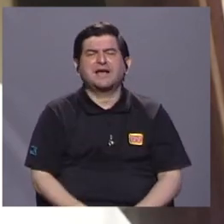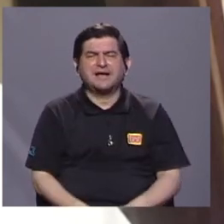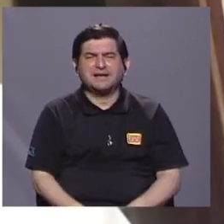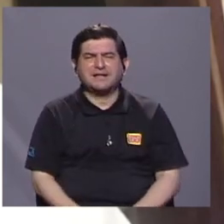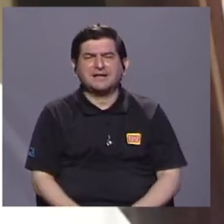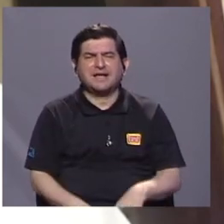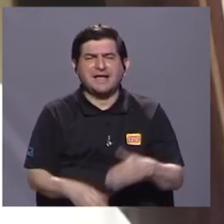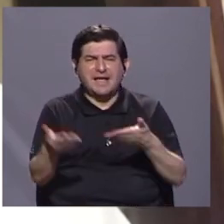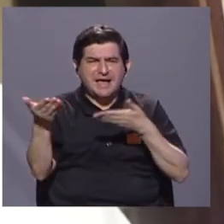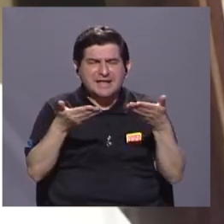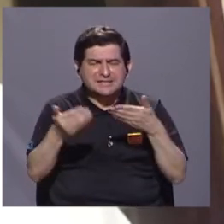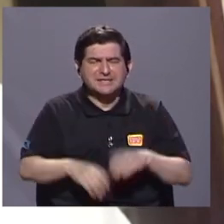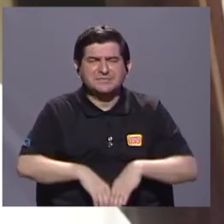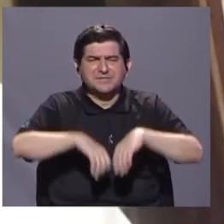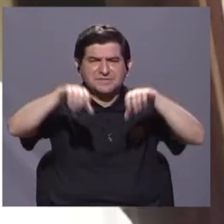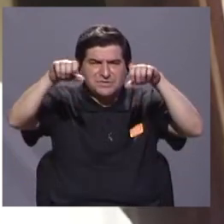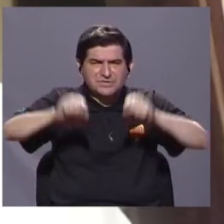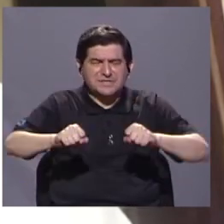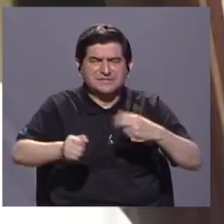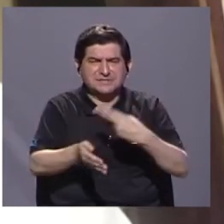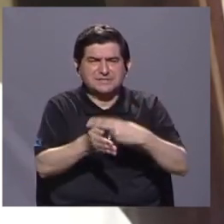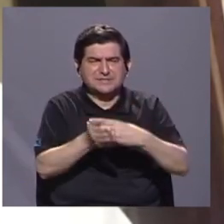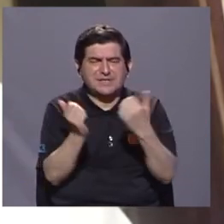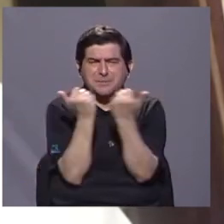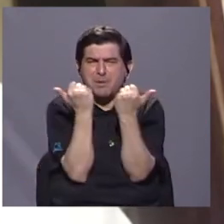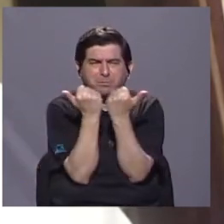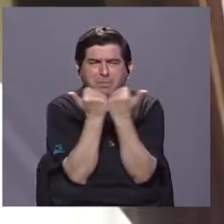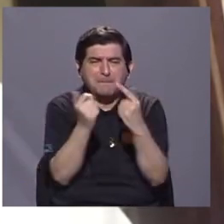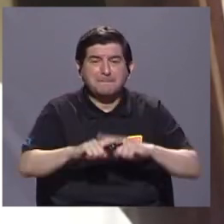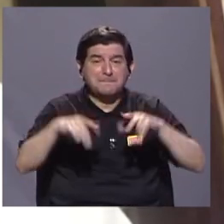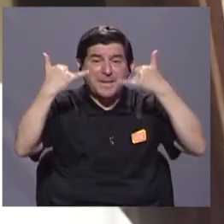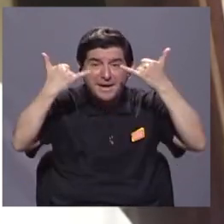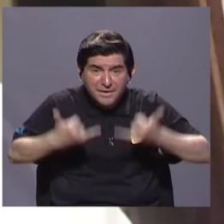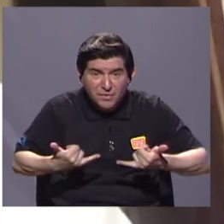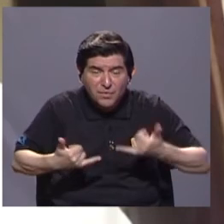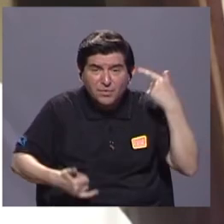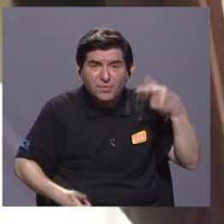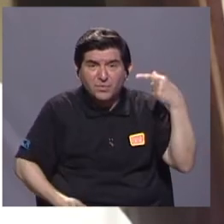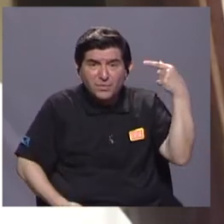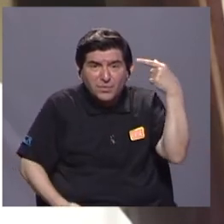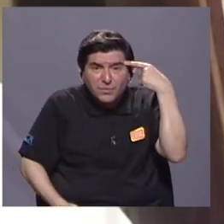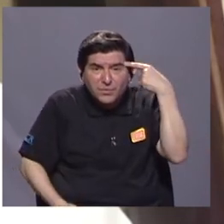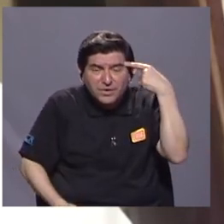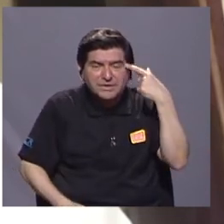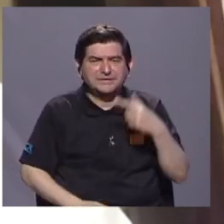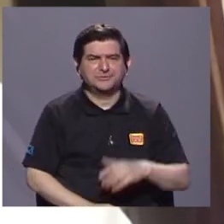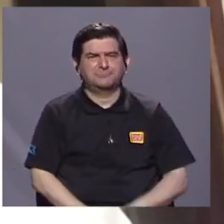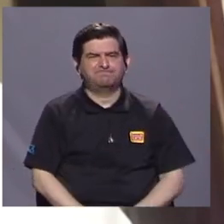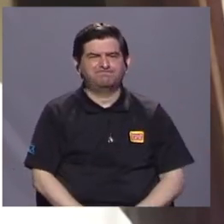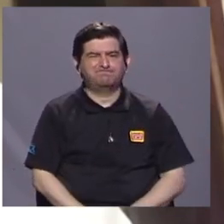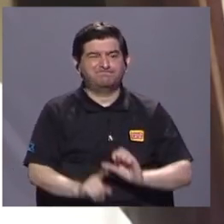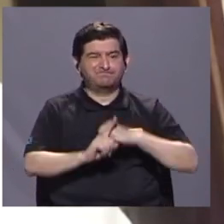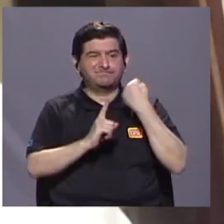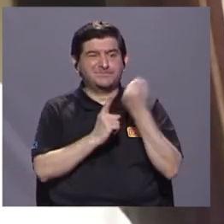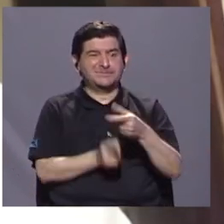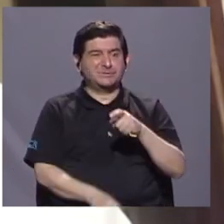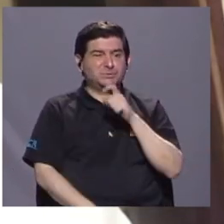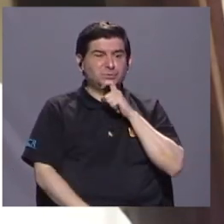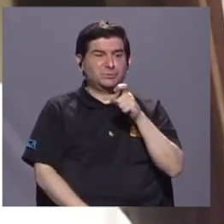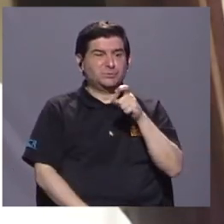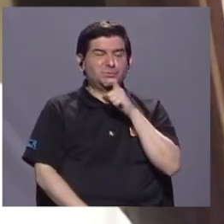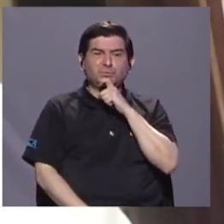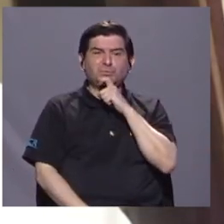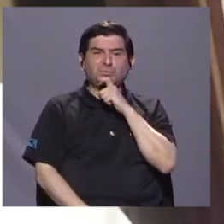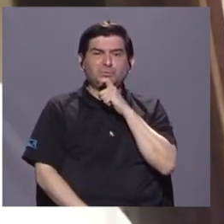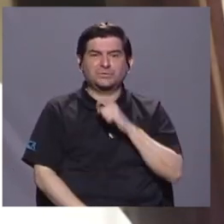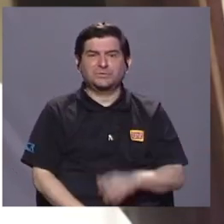posible del sistema hospitalario. Pero yo creo que ahorita el gobierno está en una encrucijada muy compleja